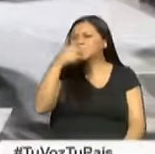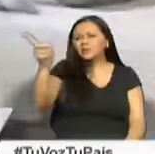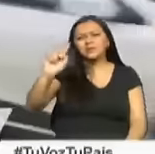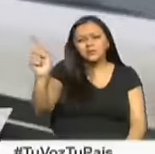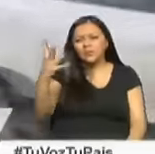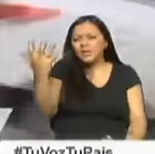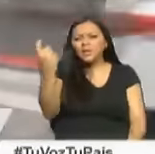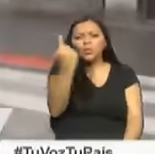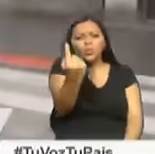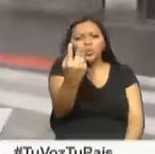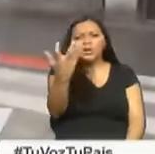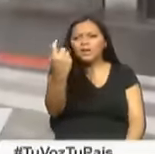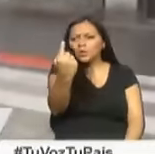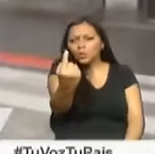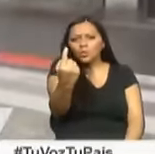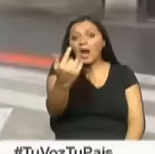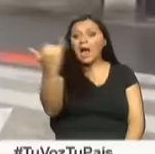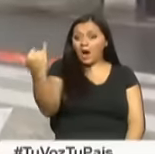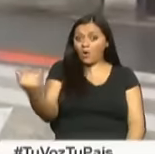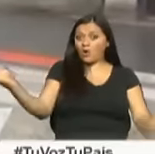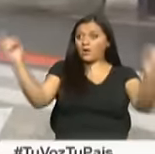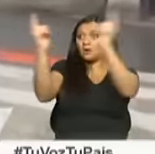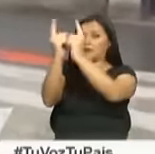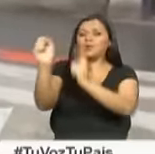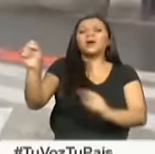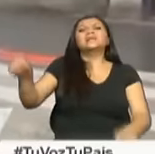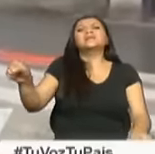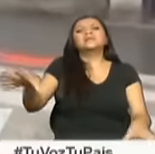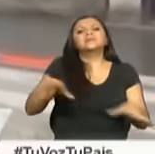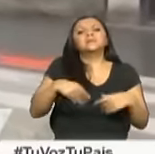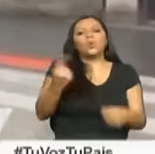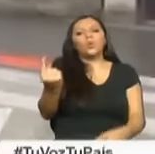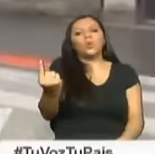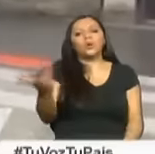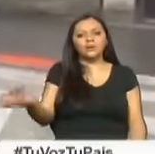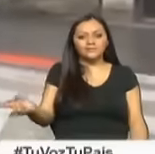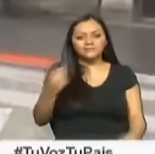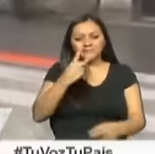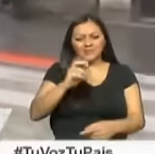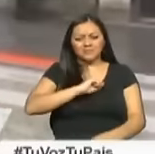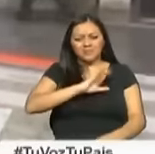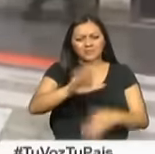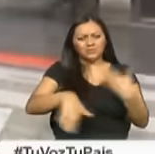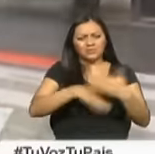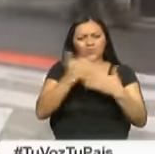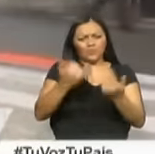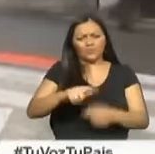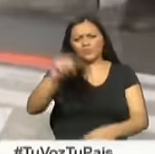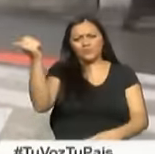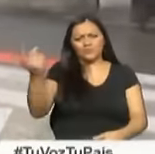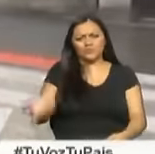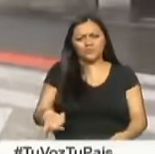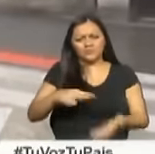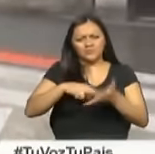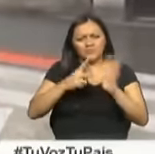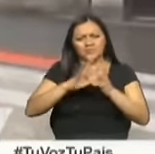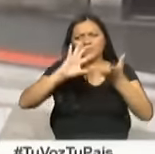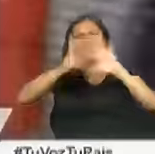y nadie en la tierra creerá que apoya la solución de dos estados, salvo si el Estado palestino está en otro planeta.